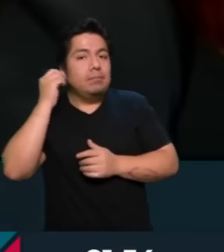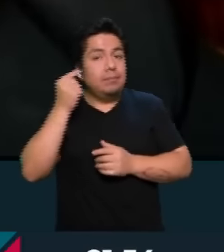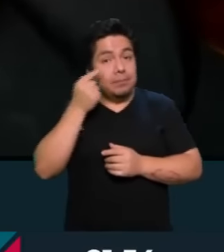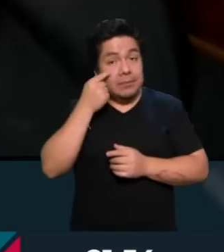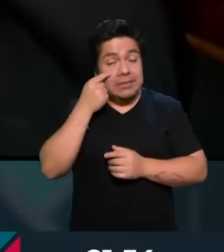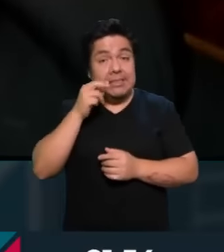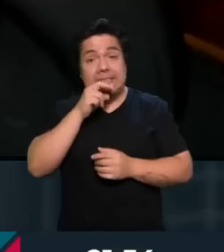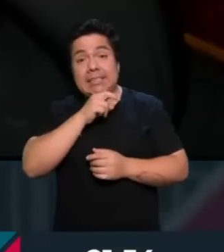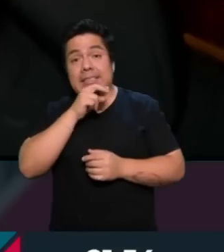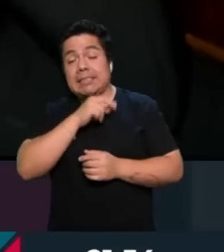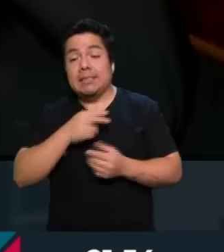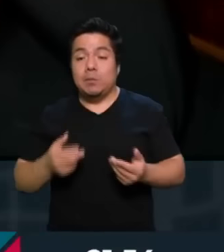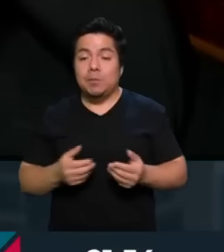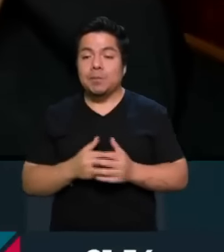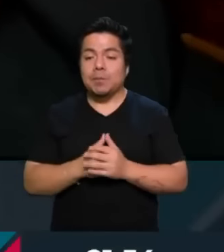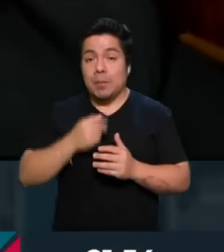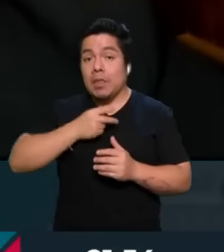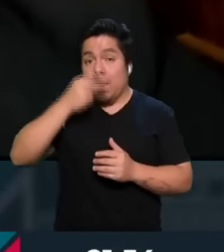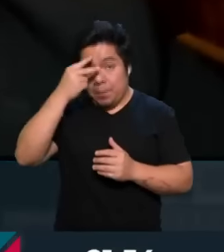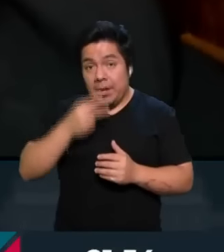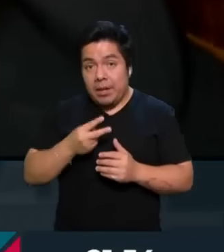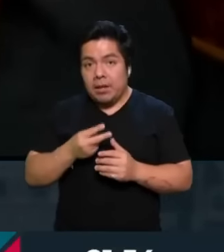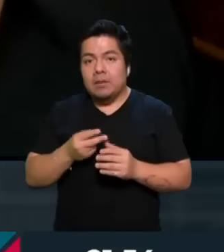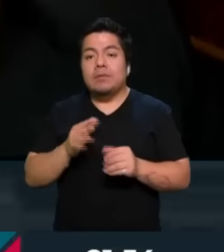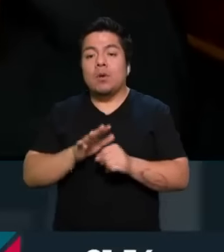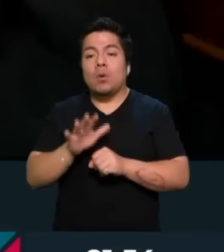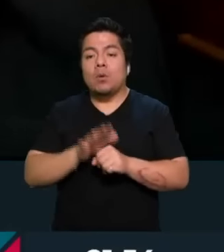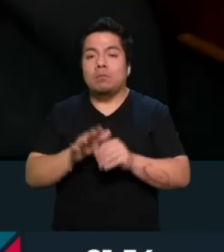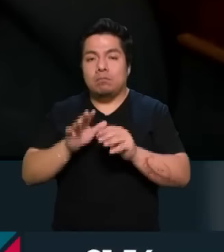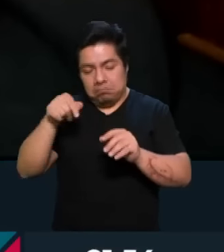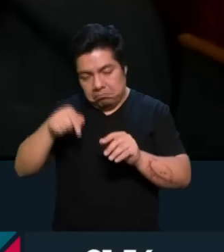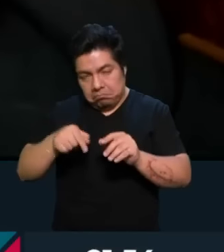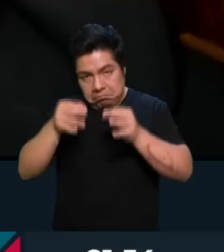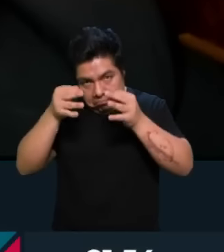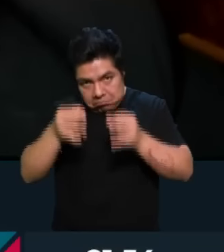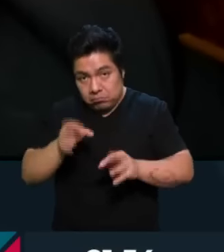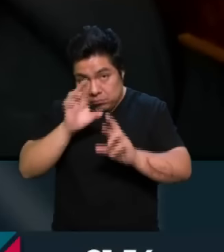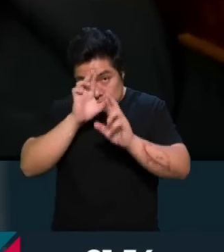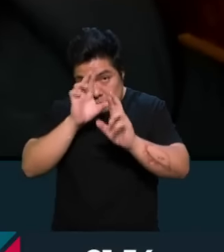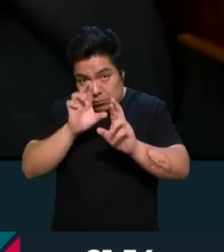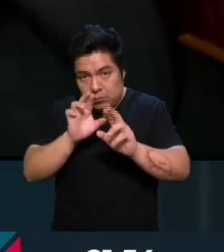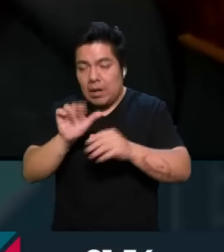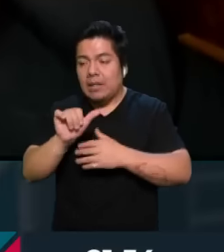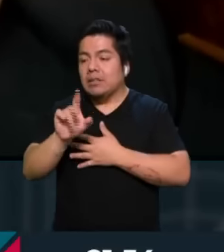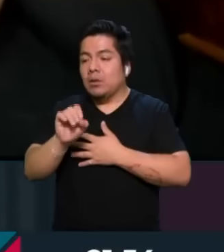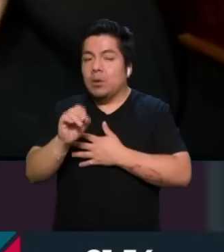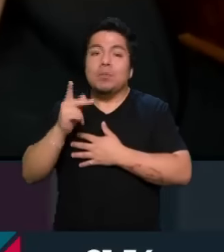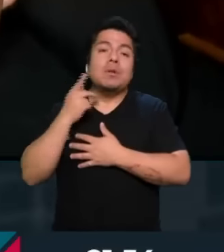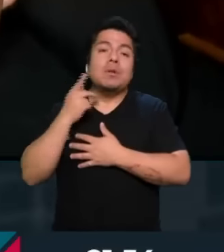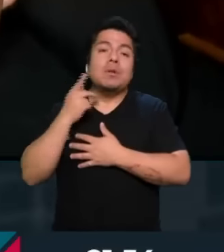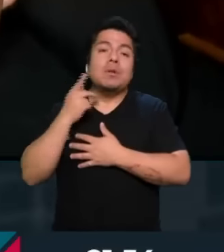rápidamente eh México ha puesto como condición que se respete la figura del asilo político Jorge glass